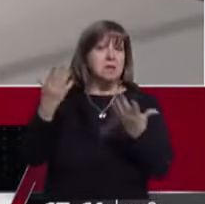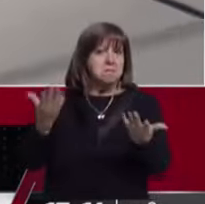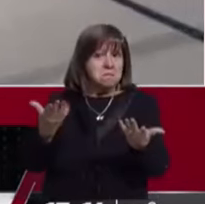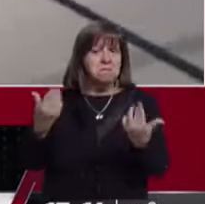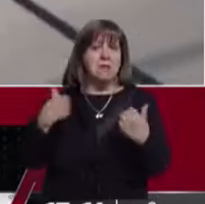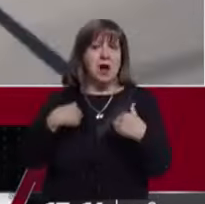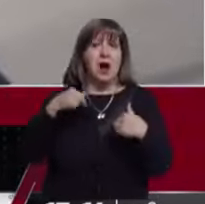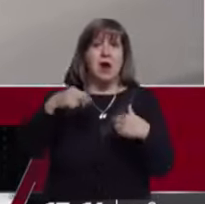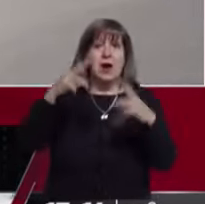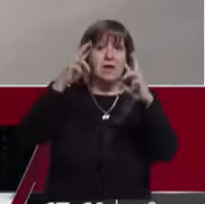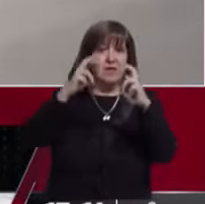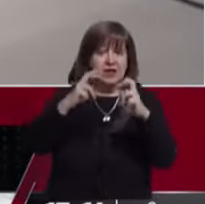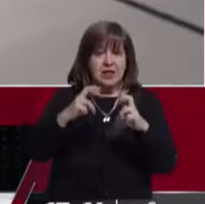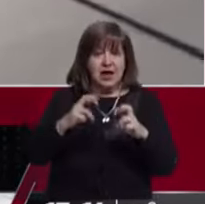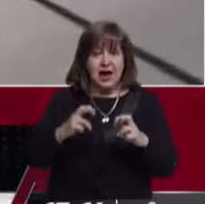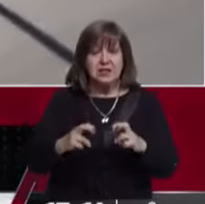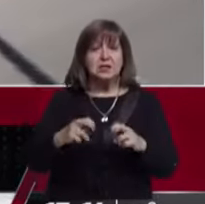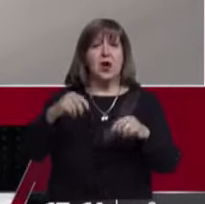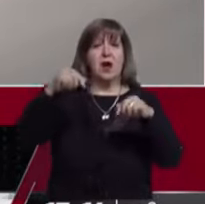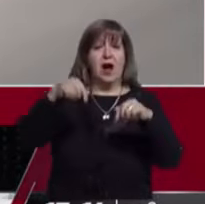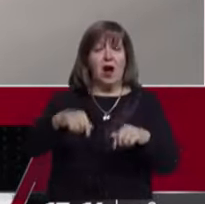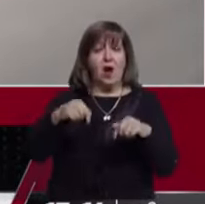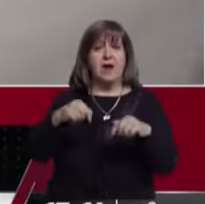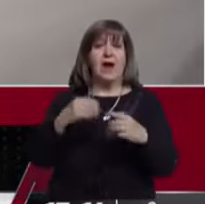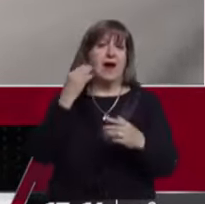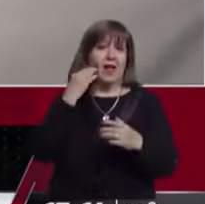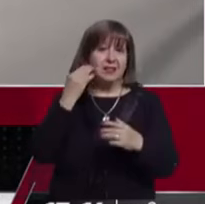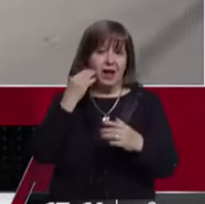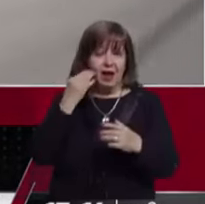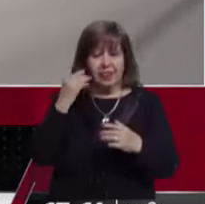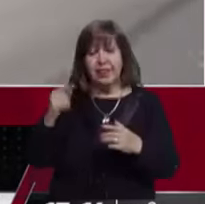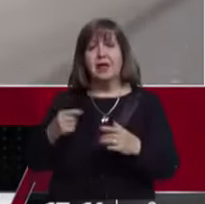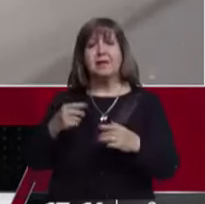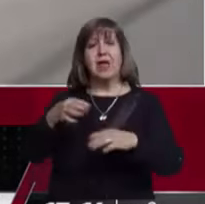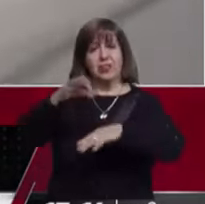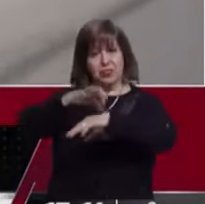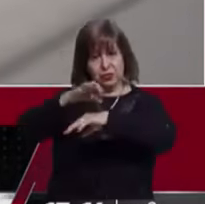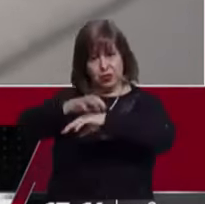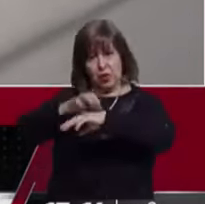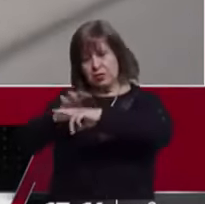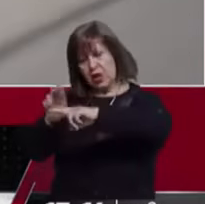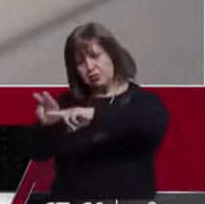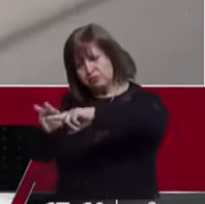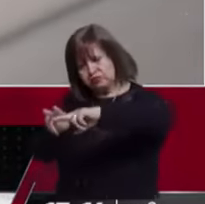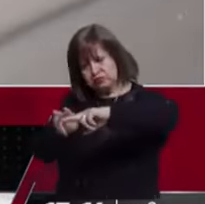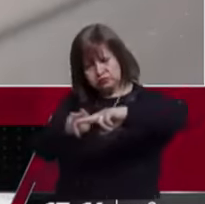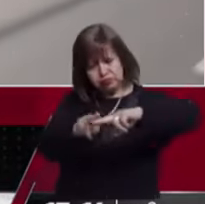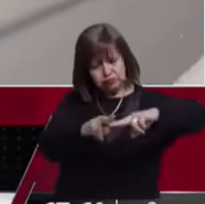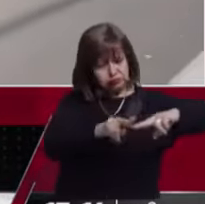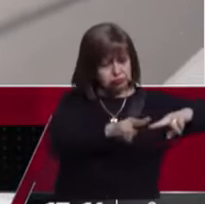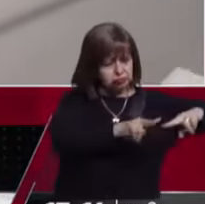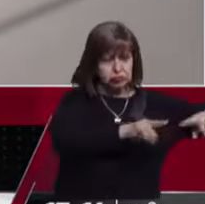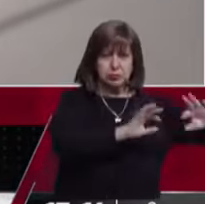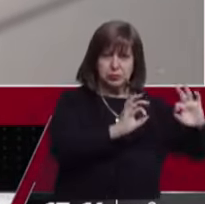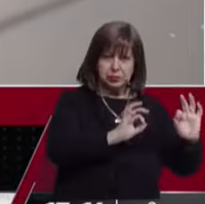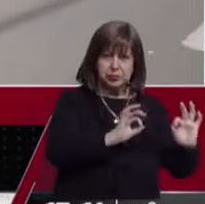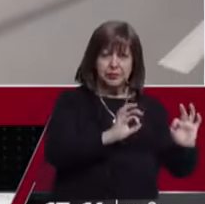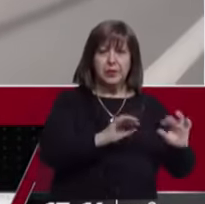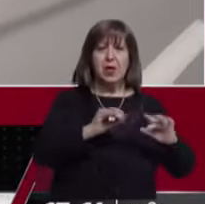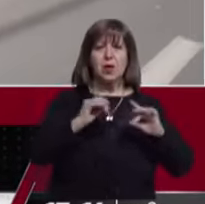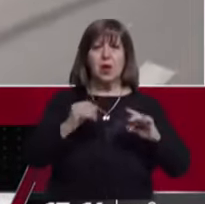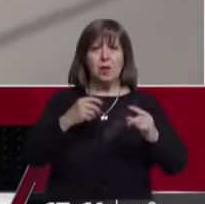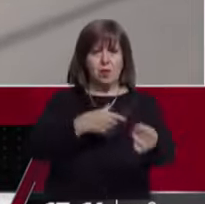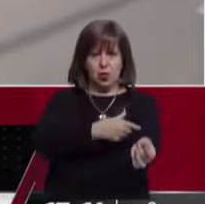tarde se conocería un adelanto de la necropsia, también los análisis respectivos que se van a hacer para saber si estaba bajo